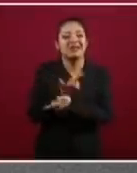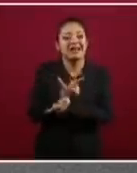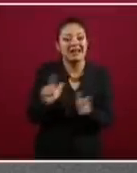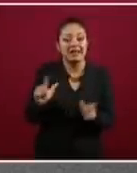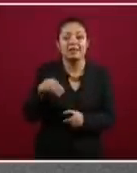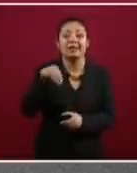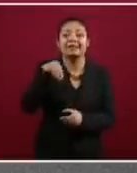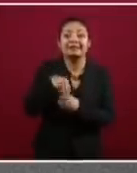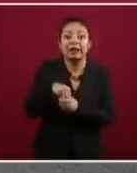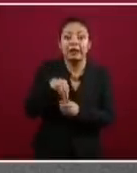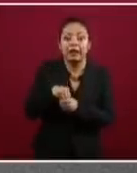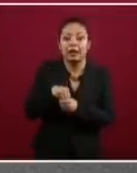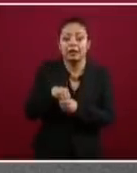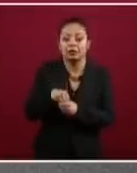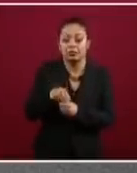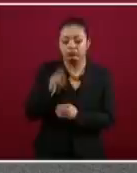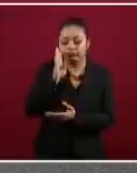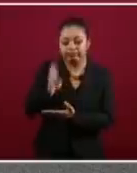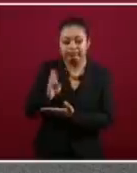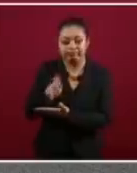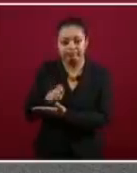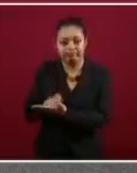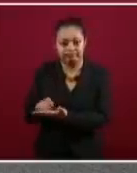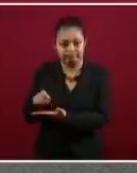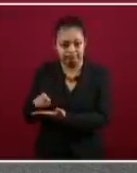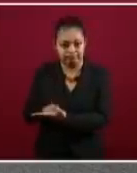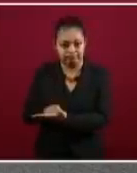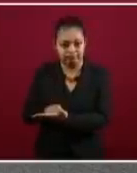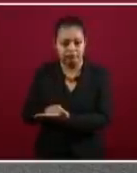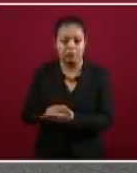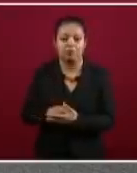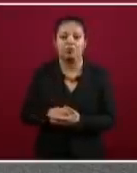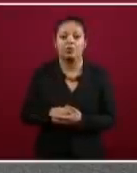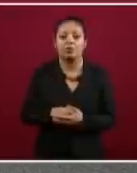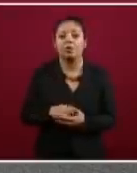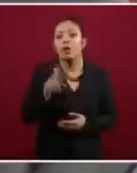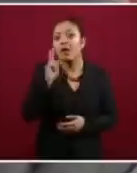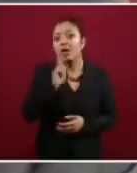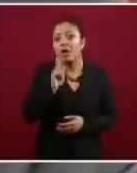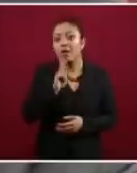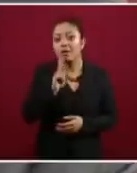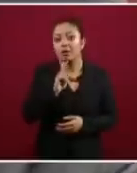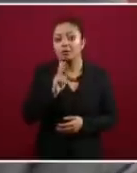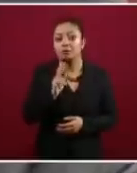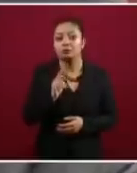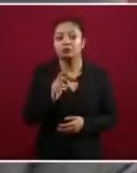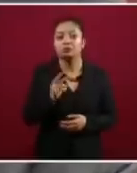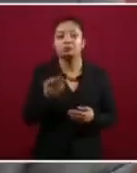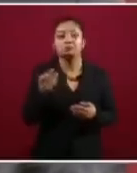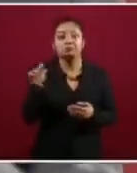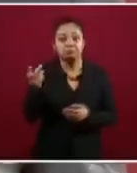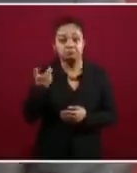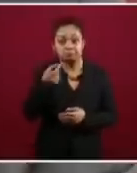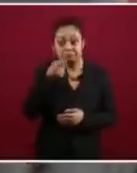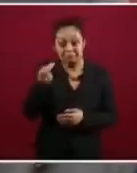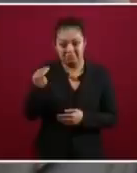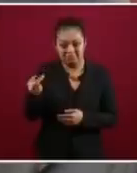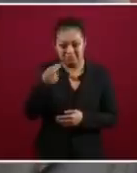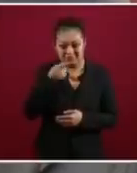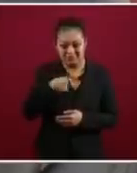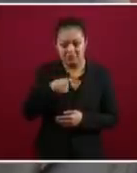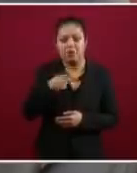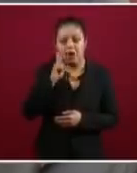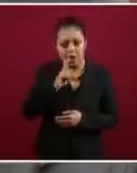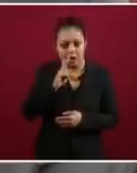secreto, directo. Hay que ver cómo se llevó a cabo la elección a la que hace